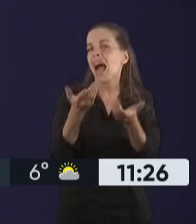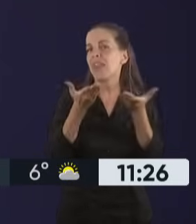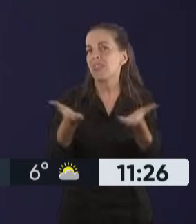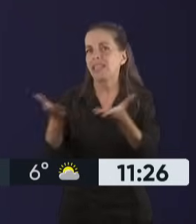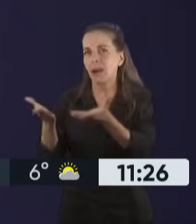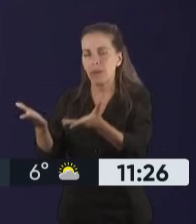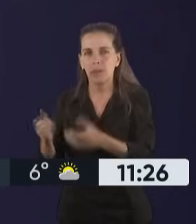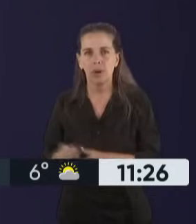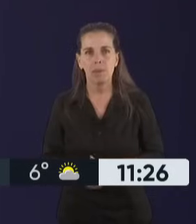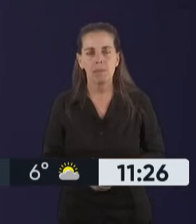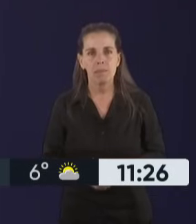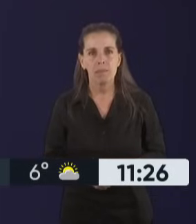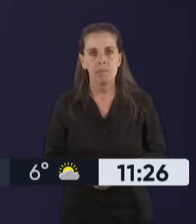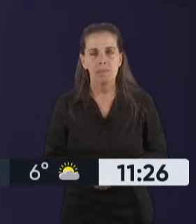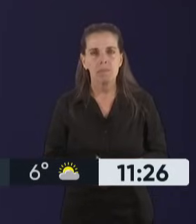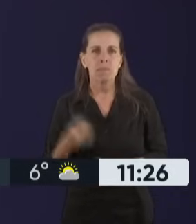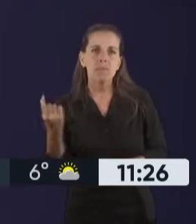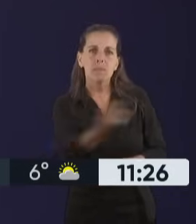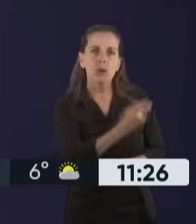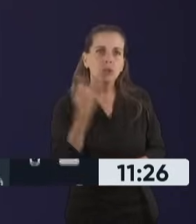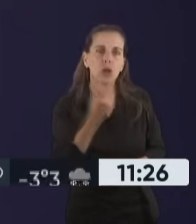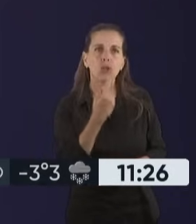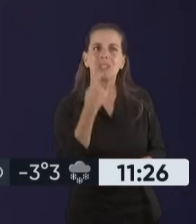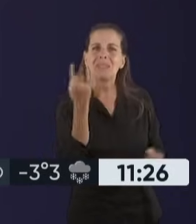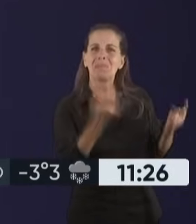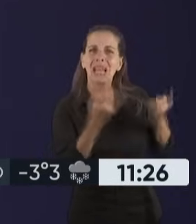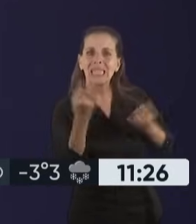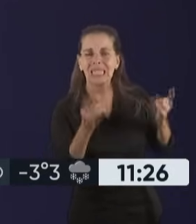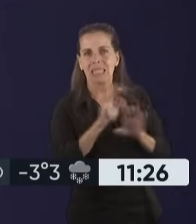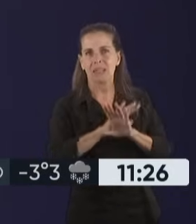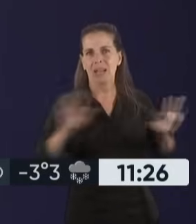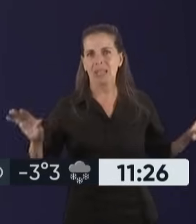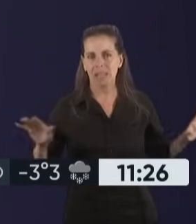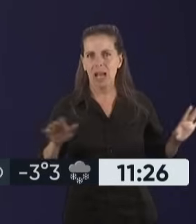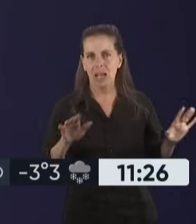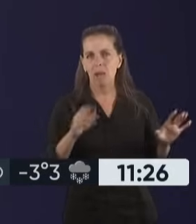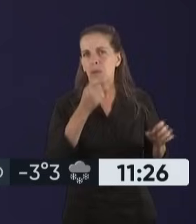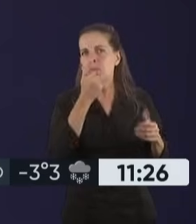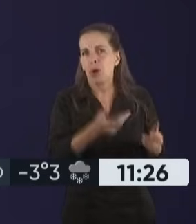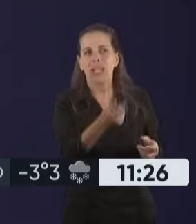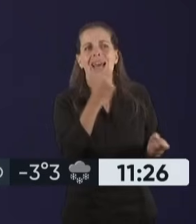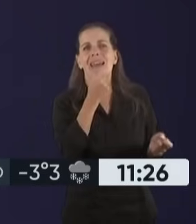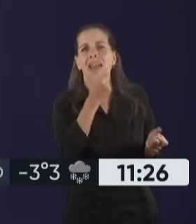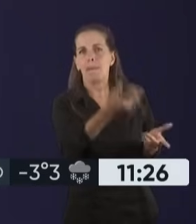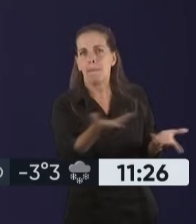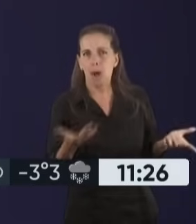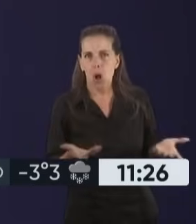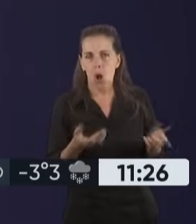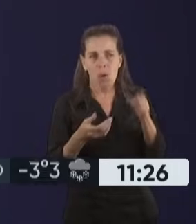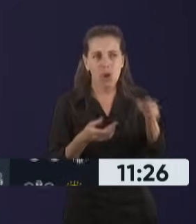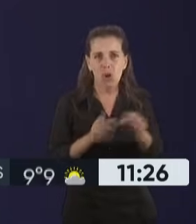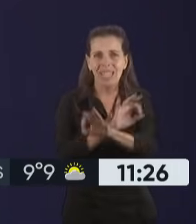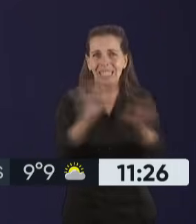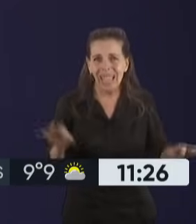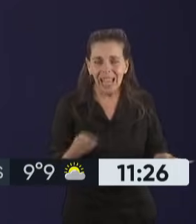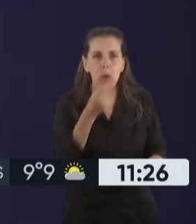Así que no estamos dispuestos a mentir, ni a seguir mintiendo, no importa el ejemplo que me pongas, digamos, cualquier ejemplo, ni vos ni nadie, o sea,